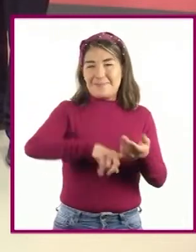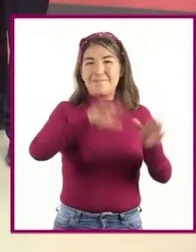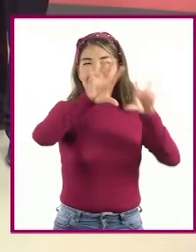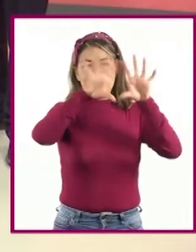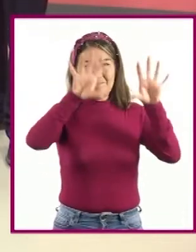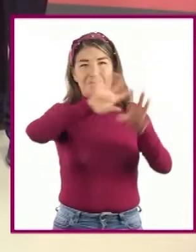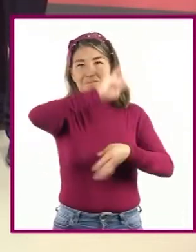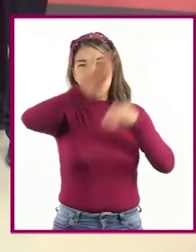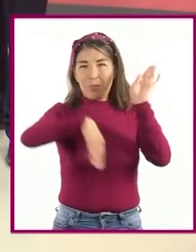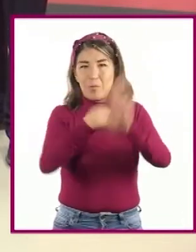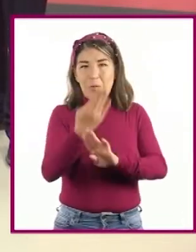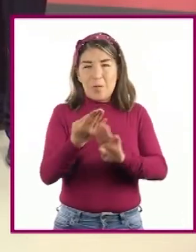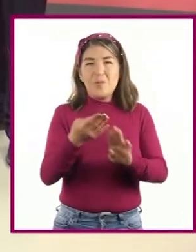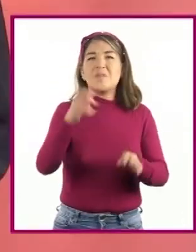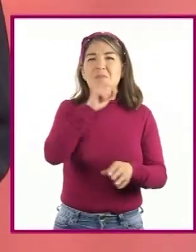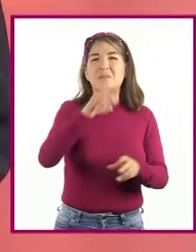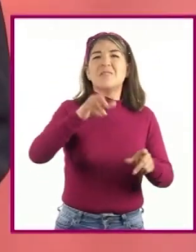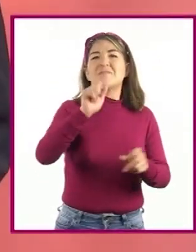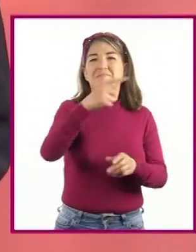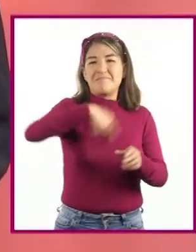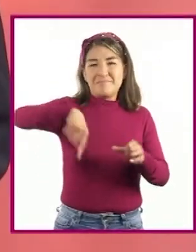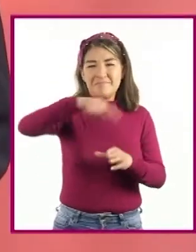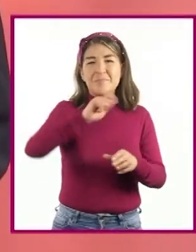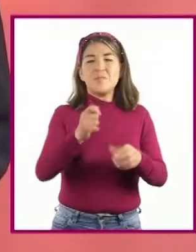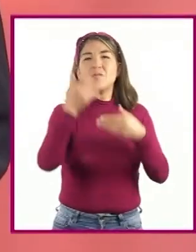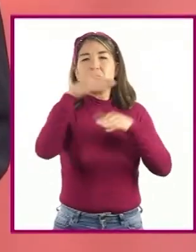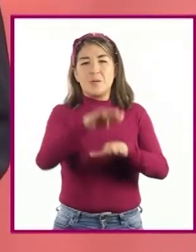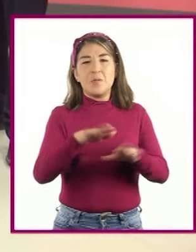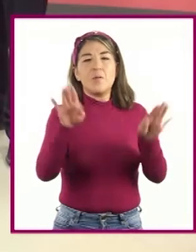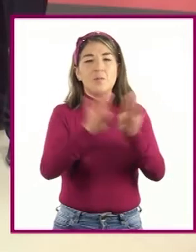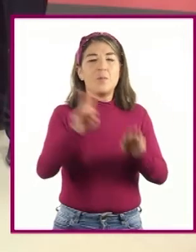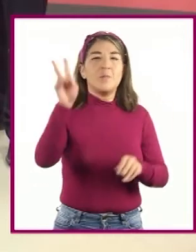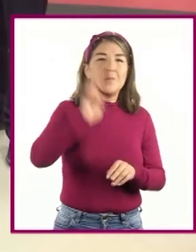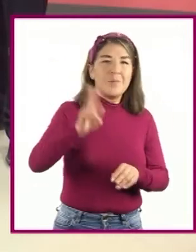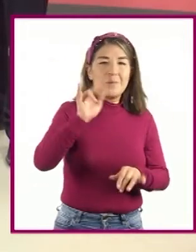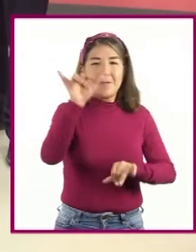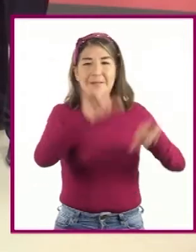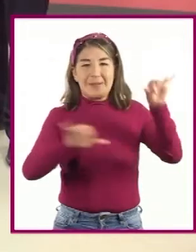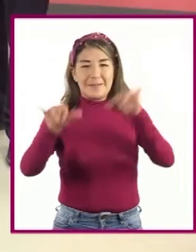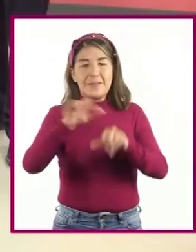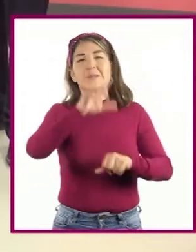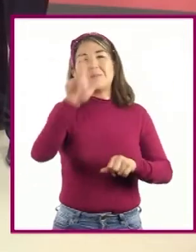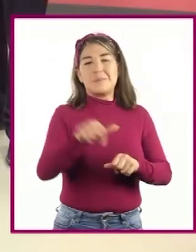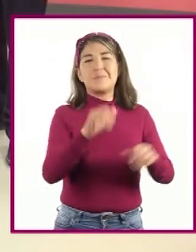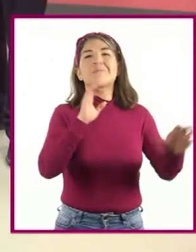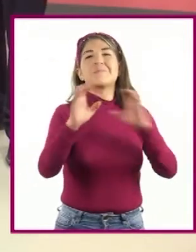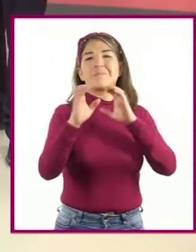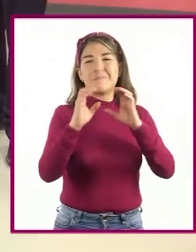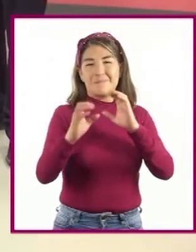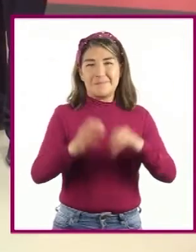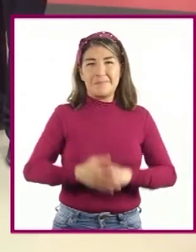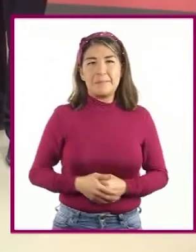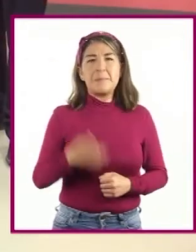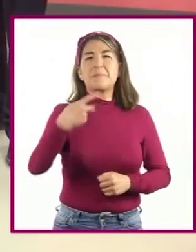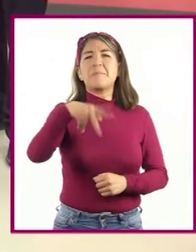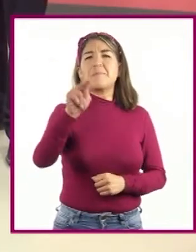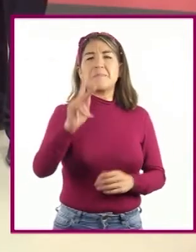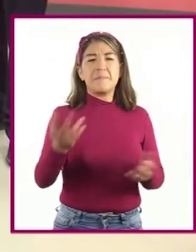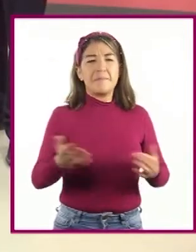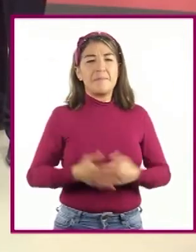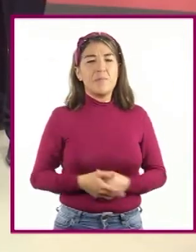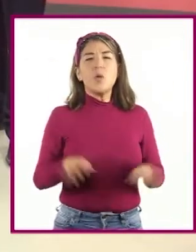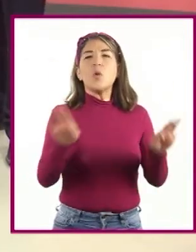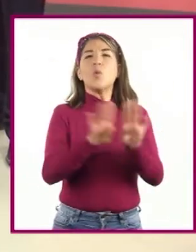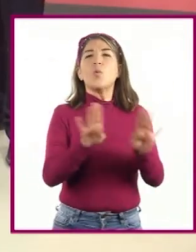A lo largo de la historia, este ha sido el procedimiento: experimentar y después comunicarlo. Pero, ¿cómo